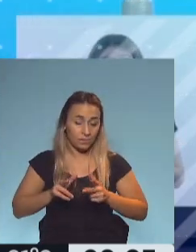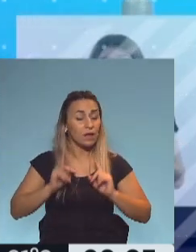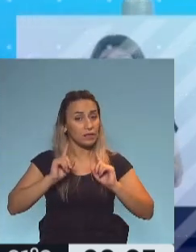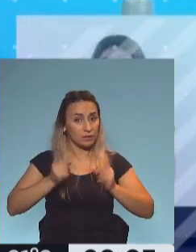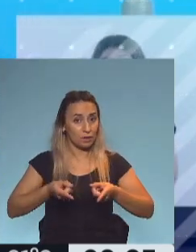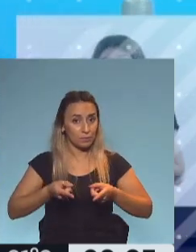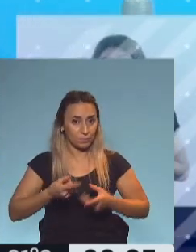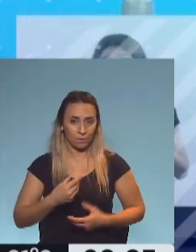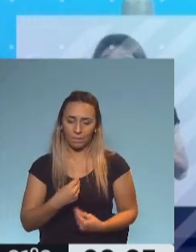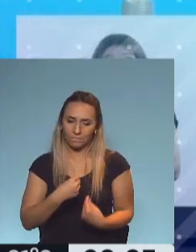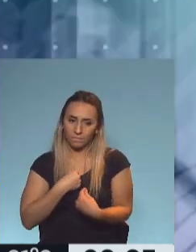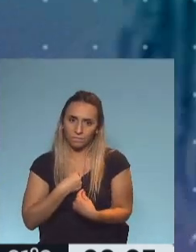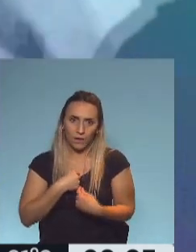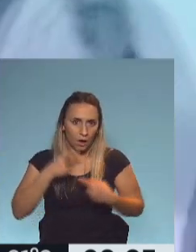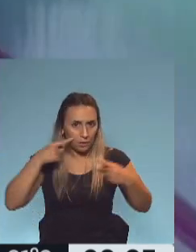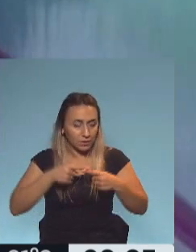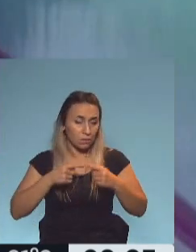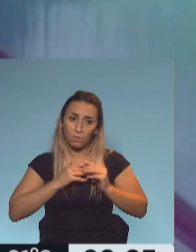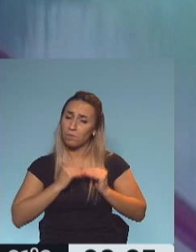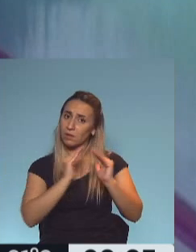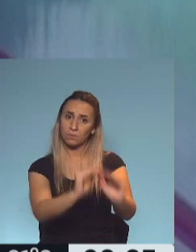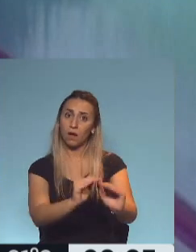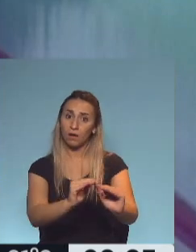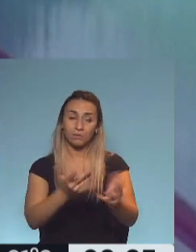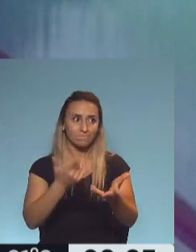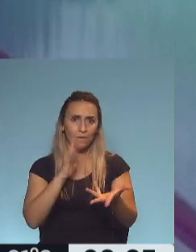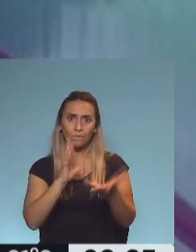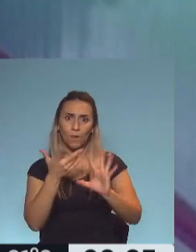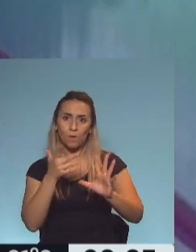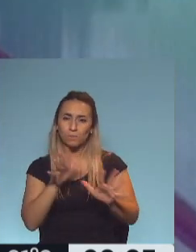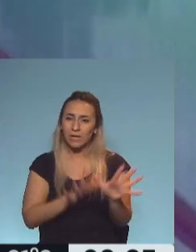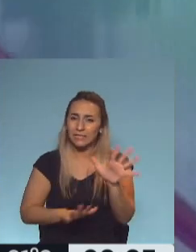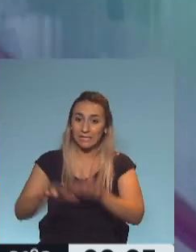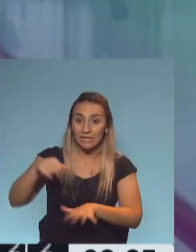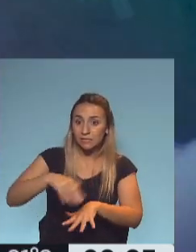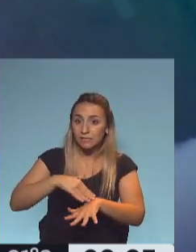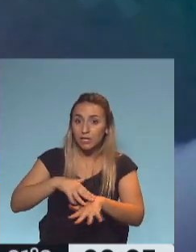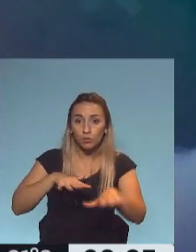expresando una vocación común de sobrellevar este momento tan difícil.